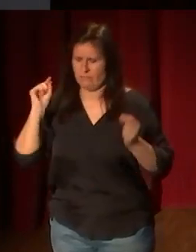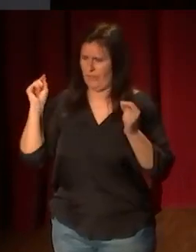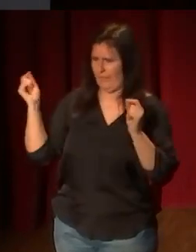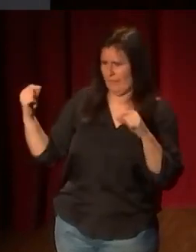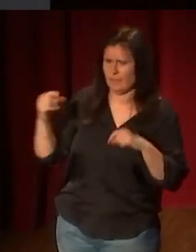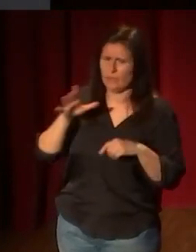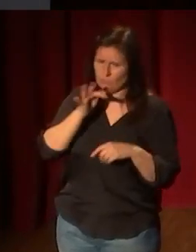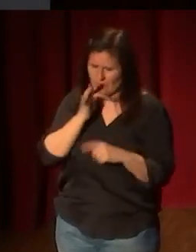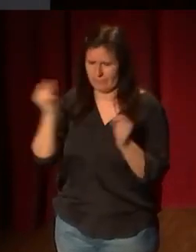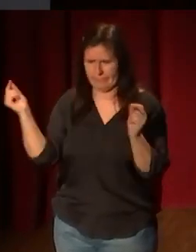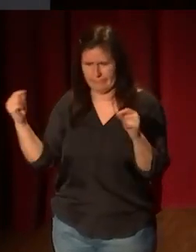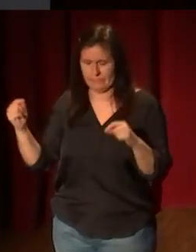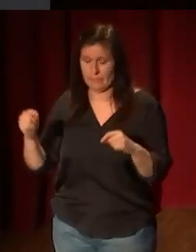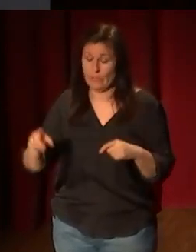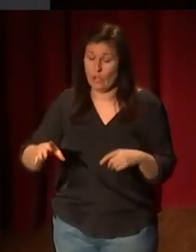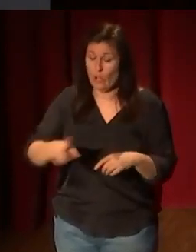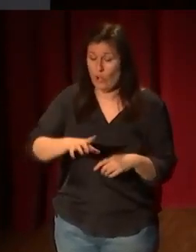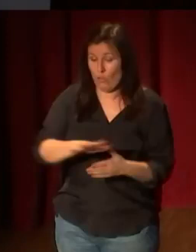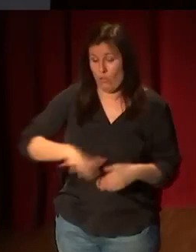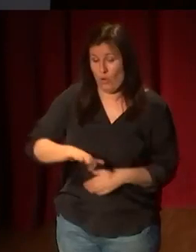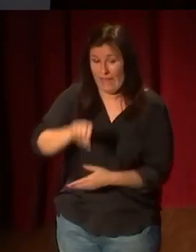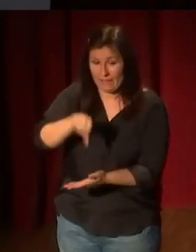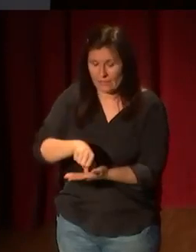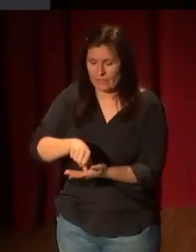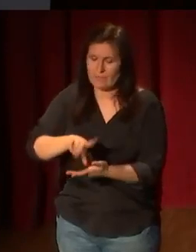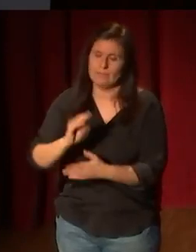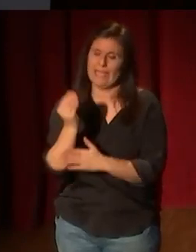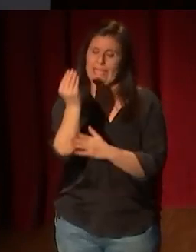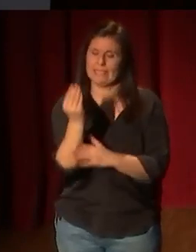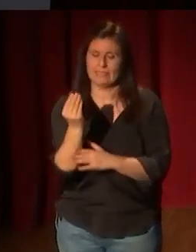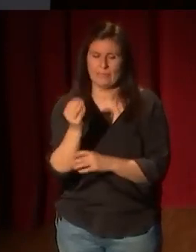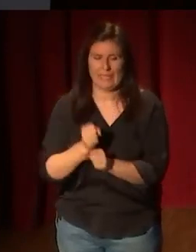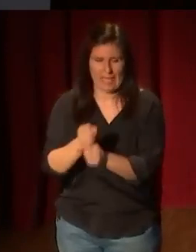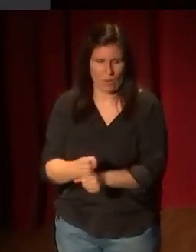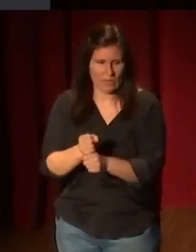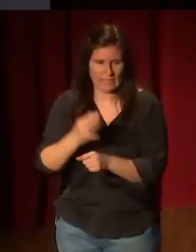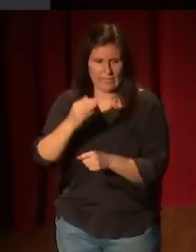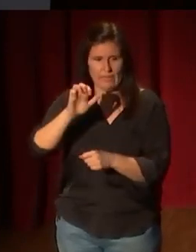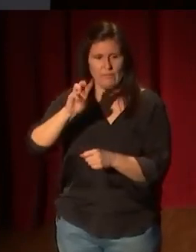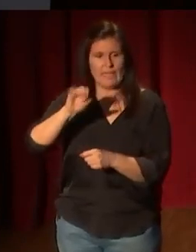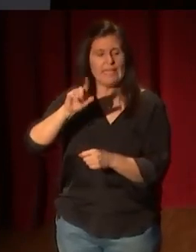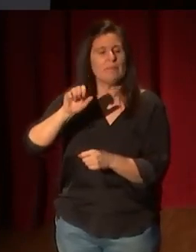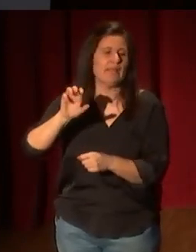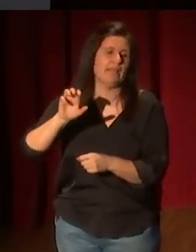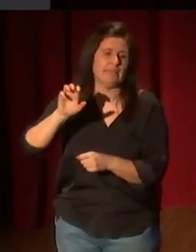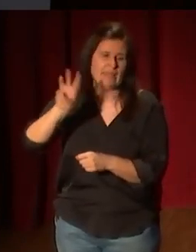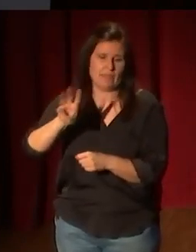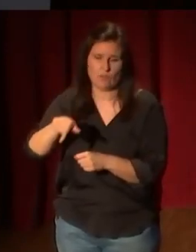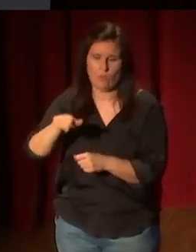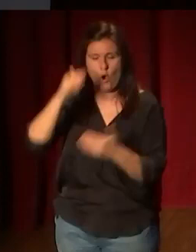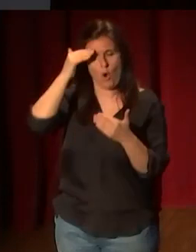haciéndolo hoy que se instalase en el centro de la plaza la estatua ecuestre de felipe tercero era una manera de homenajear